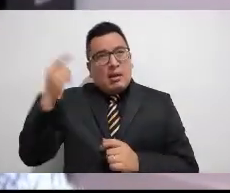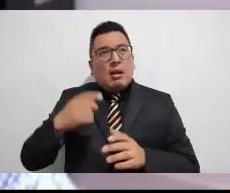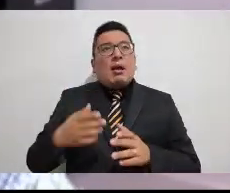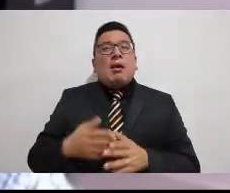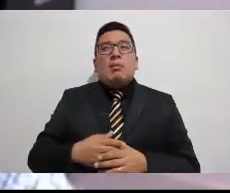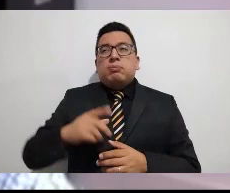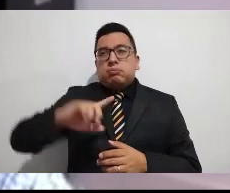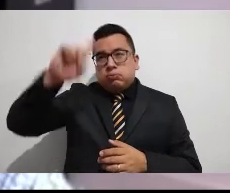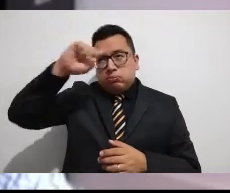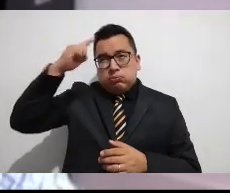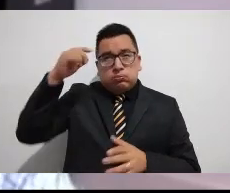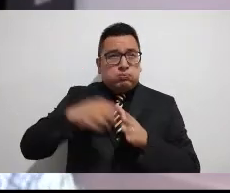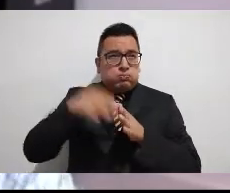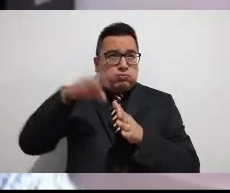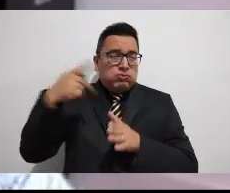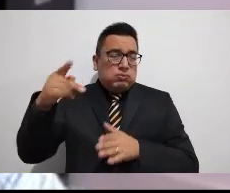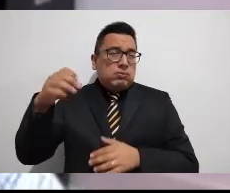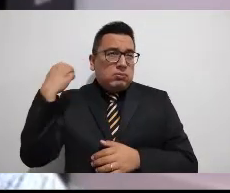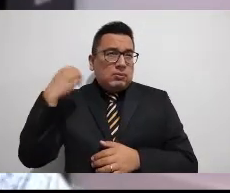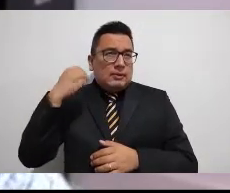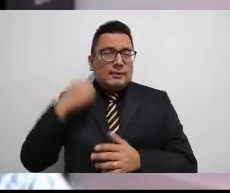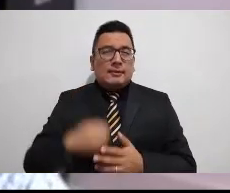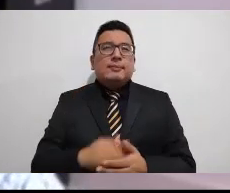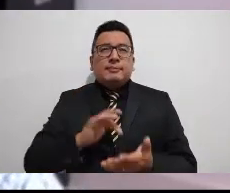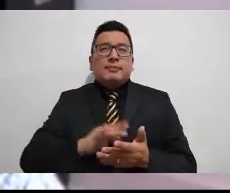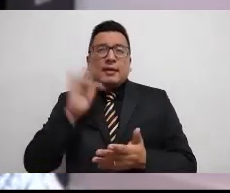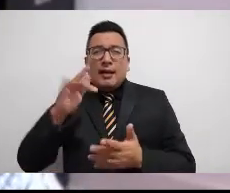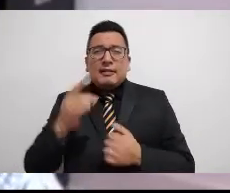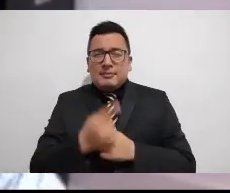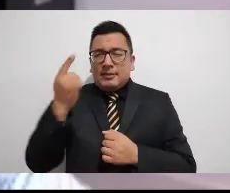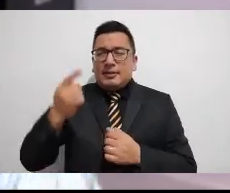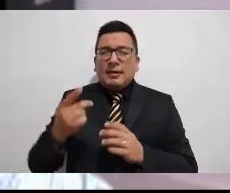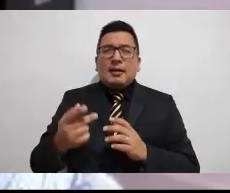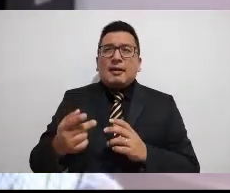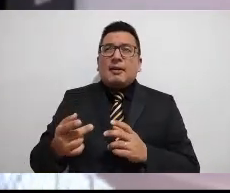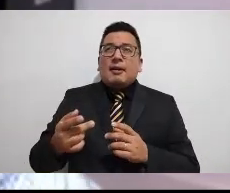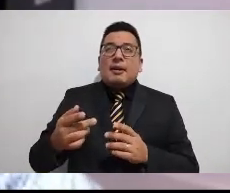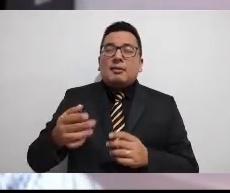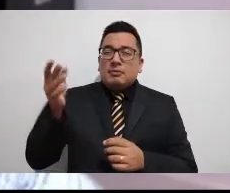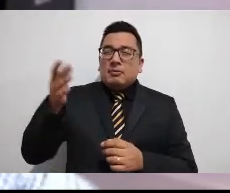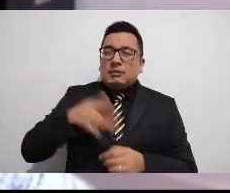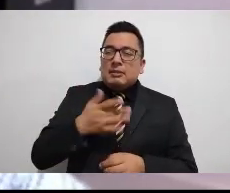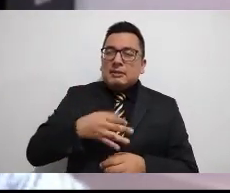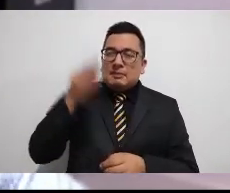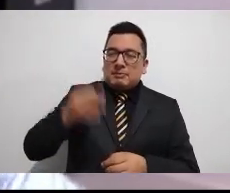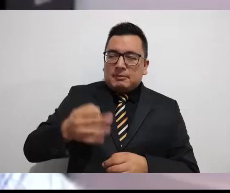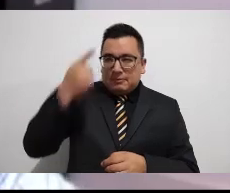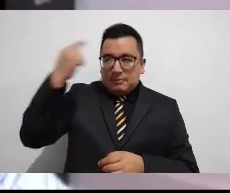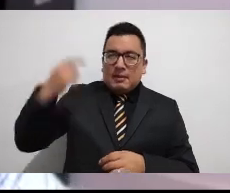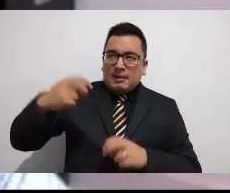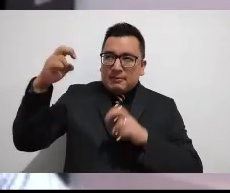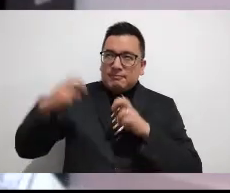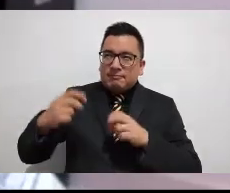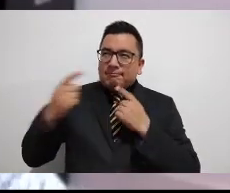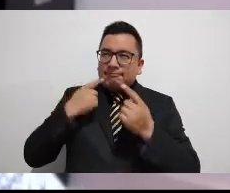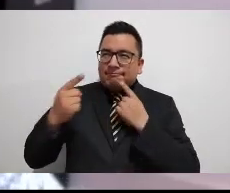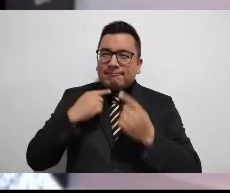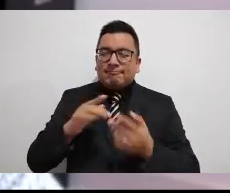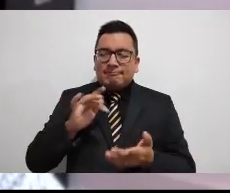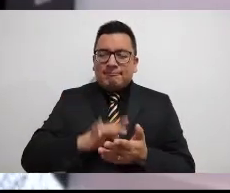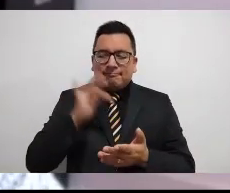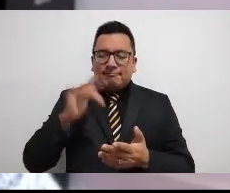electoral en el estado de Oaxaca. Muchas gracias, Zaira, por aceptar esta entrevista. Muchas gracias